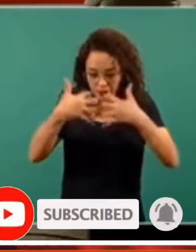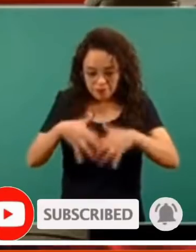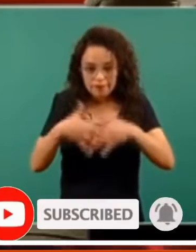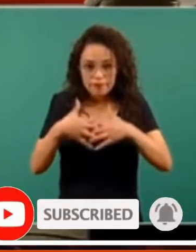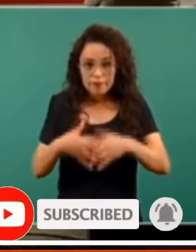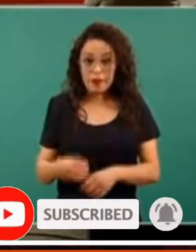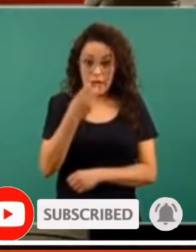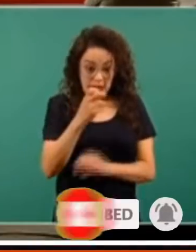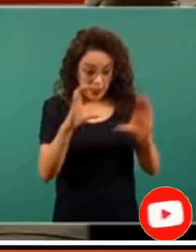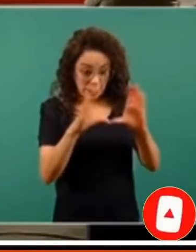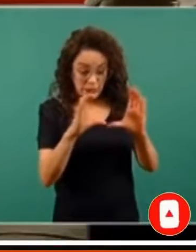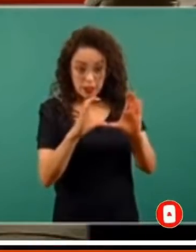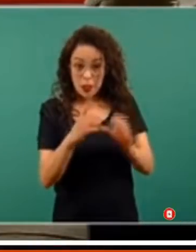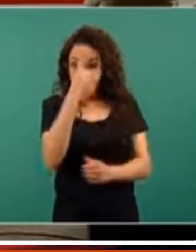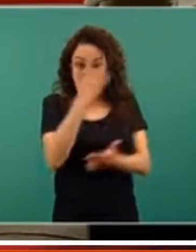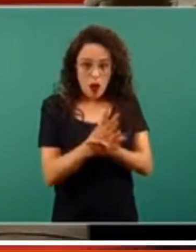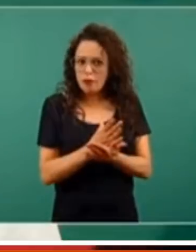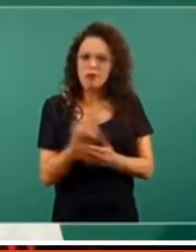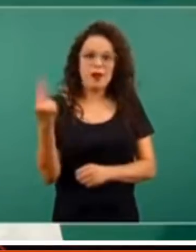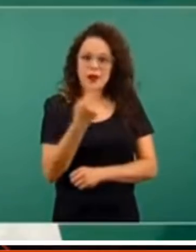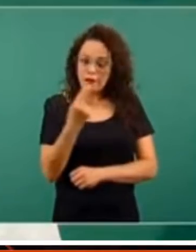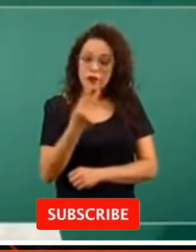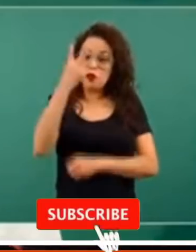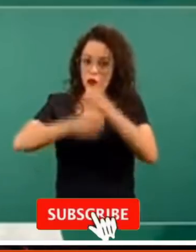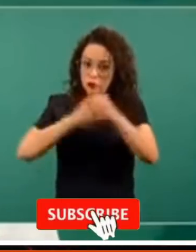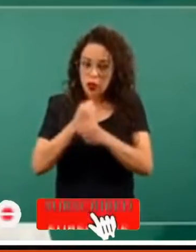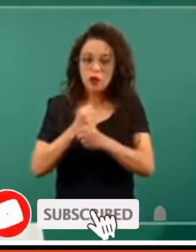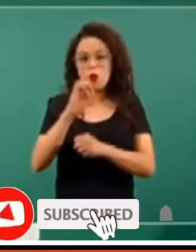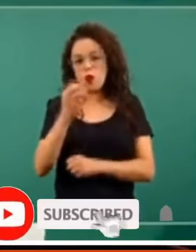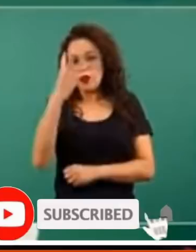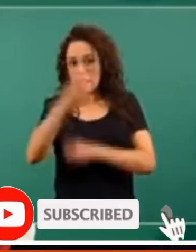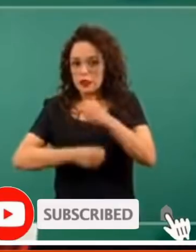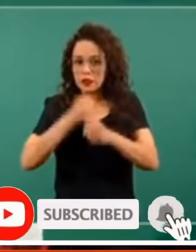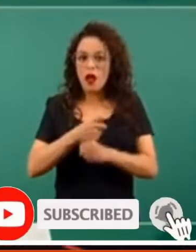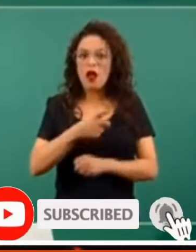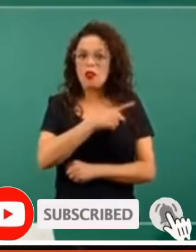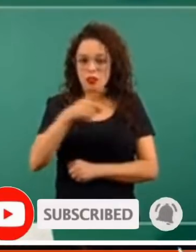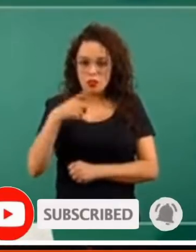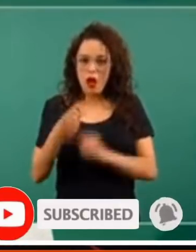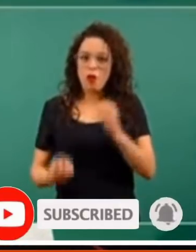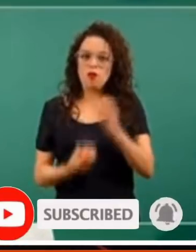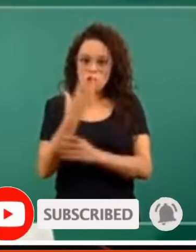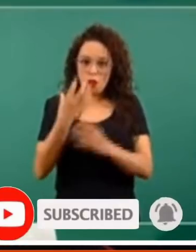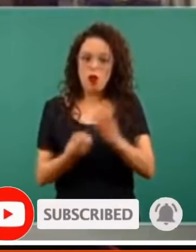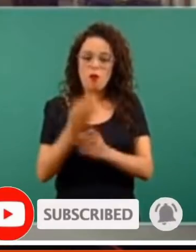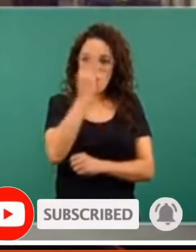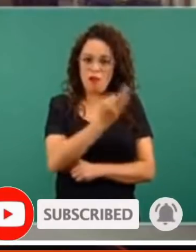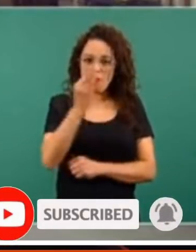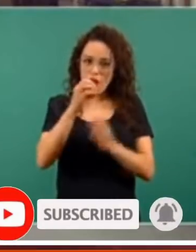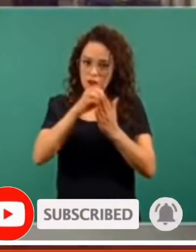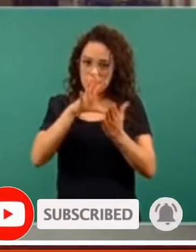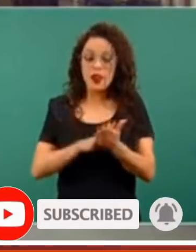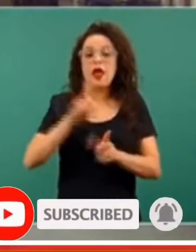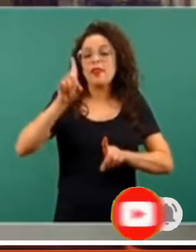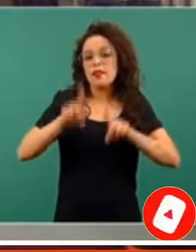estar renovando. Generalmente cada 2 años o cada 3 años, depende cuál es el elemento específico. Y luego,